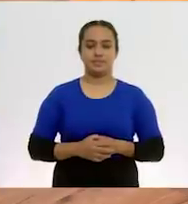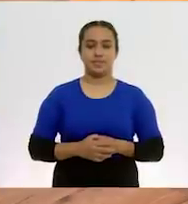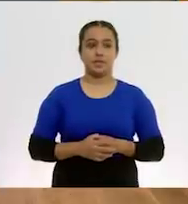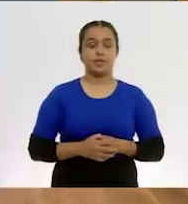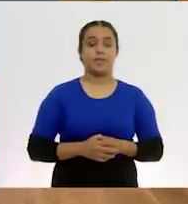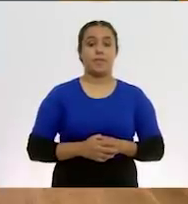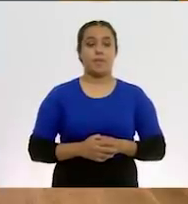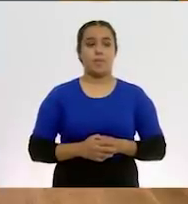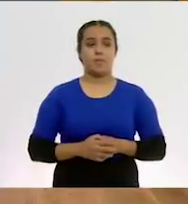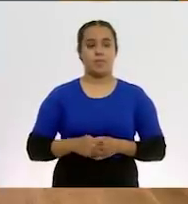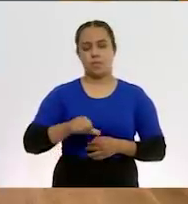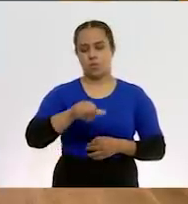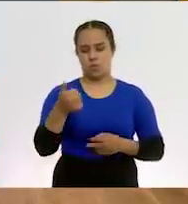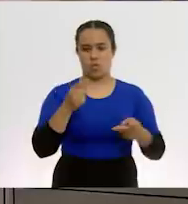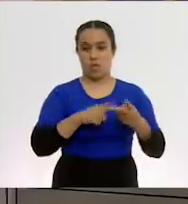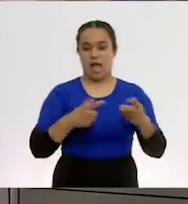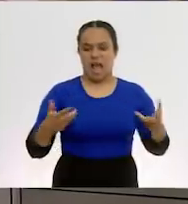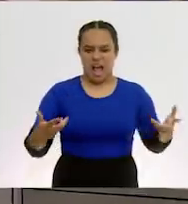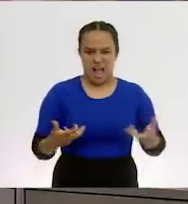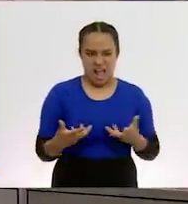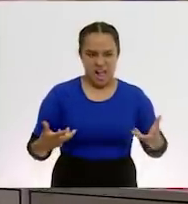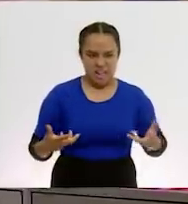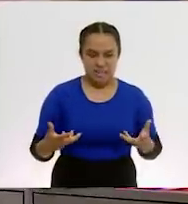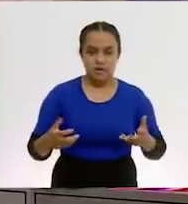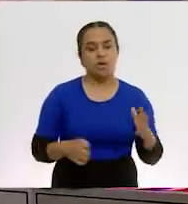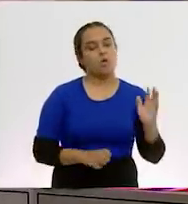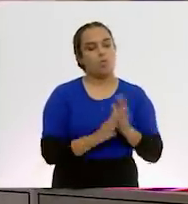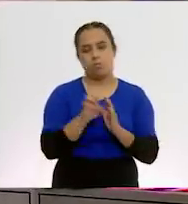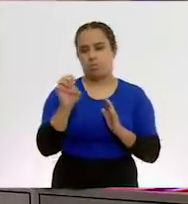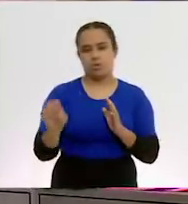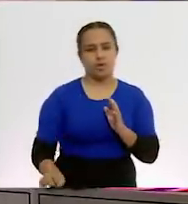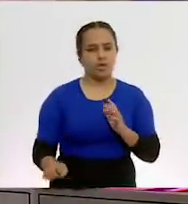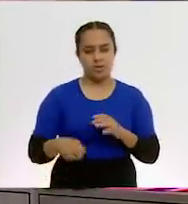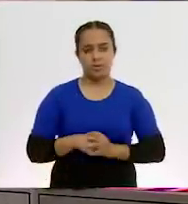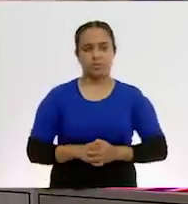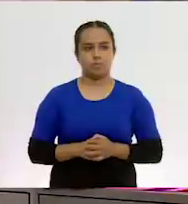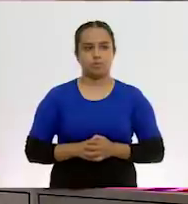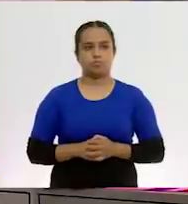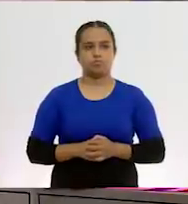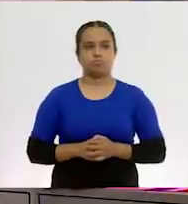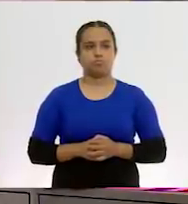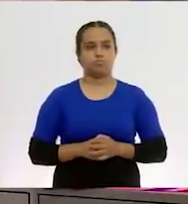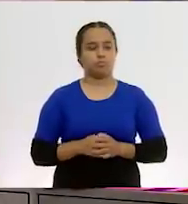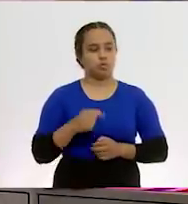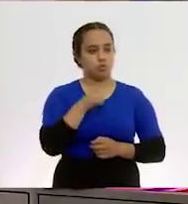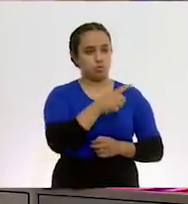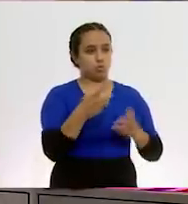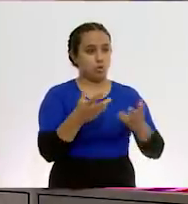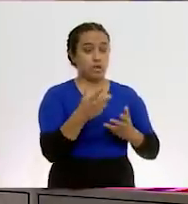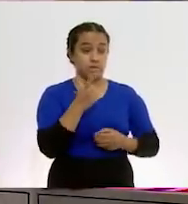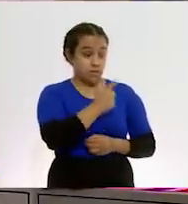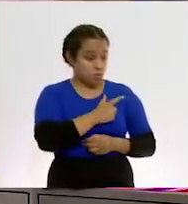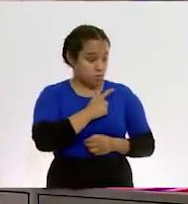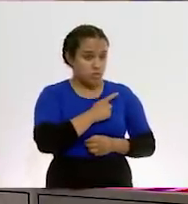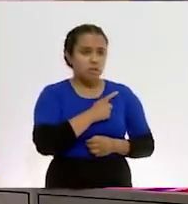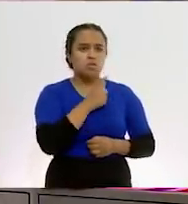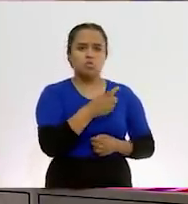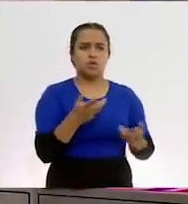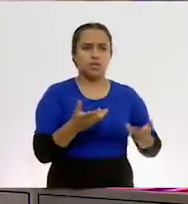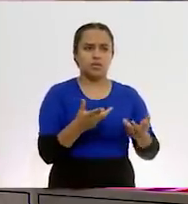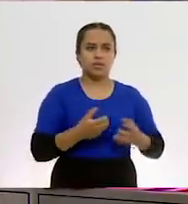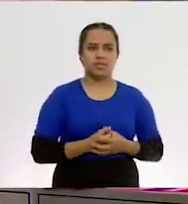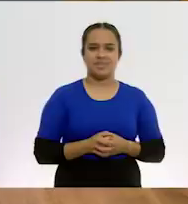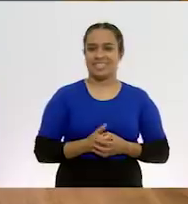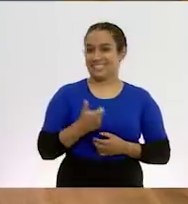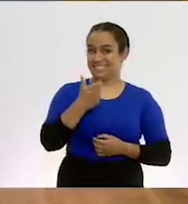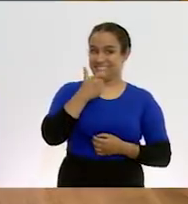Esta es una acción que, por ejemplo, tú haces mucho cuando te gusta algo.